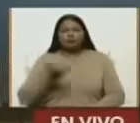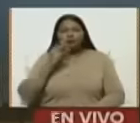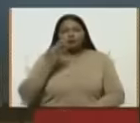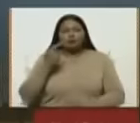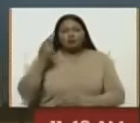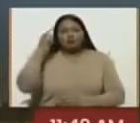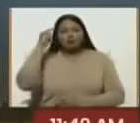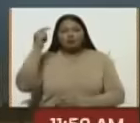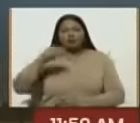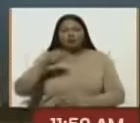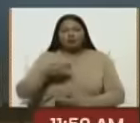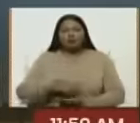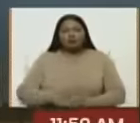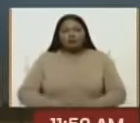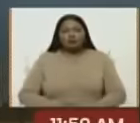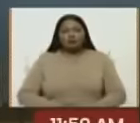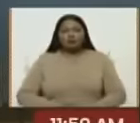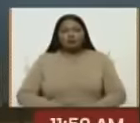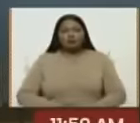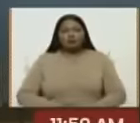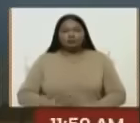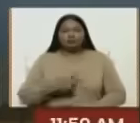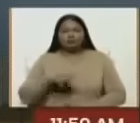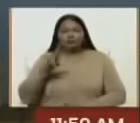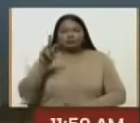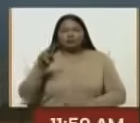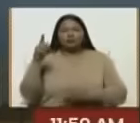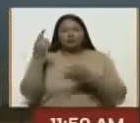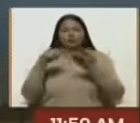hoy, serían